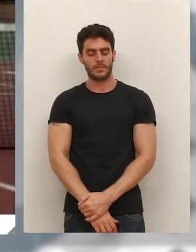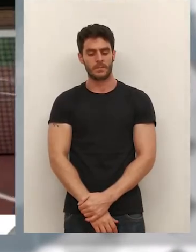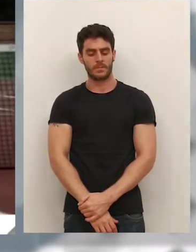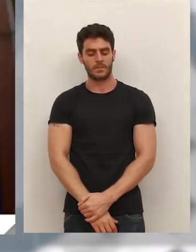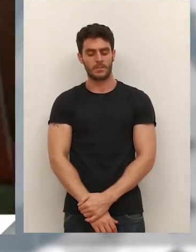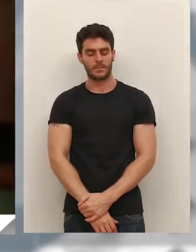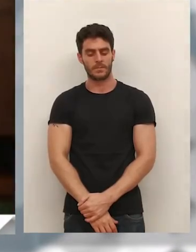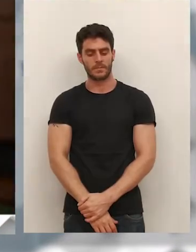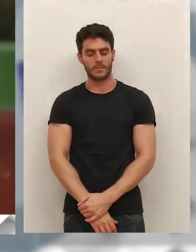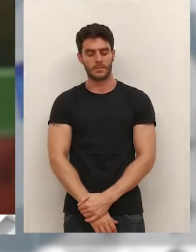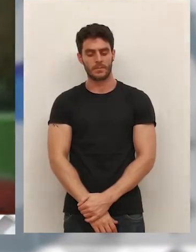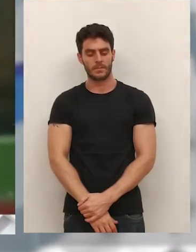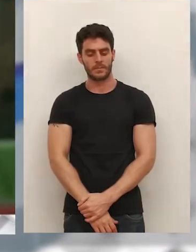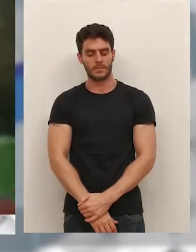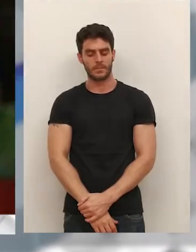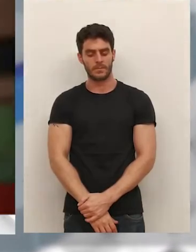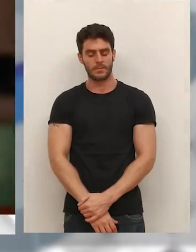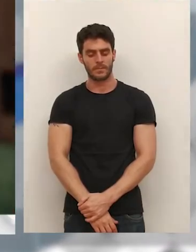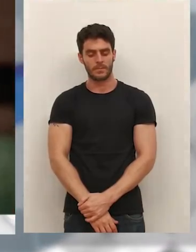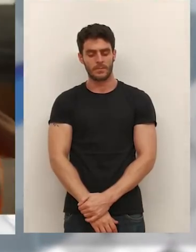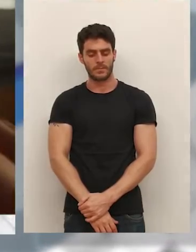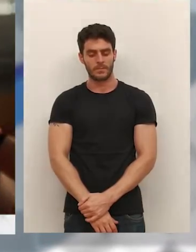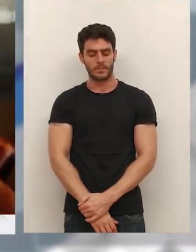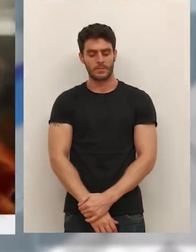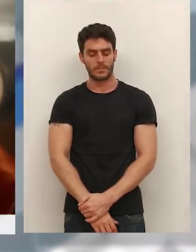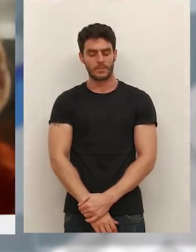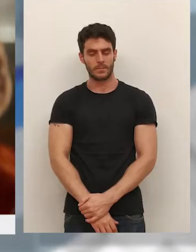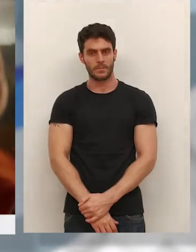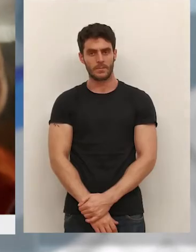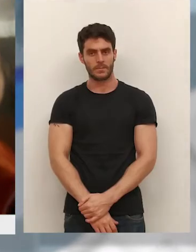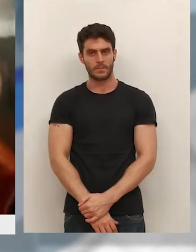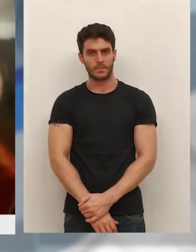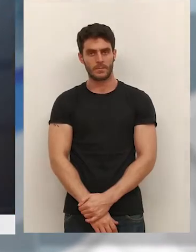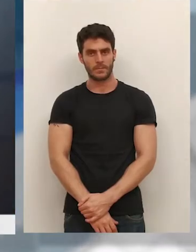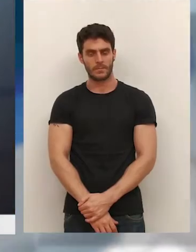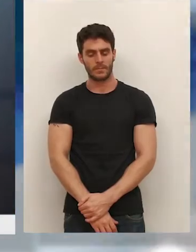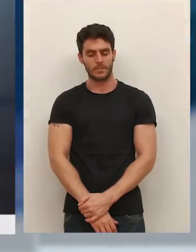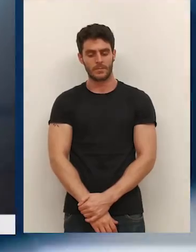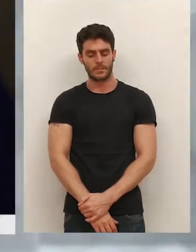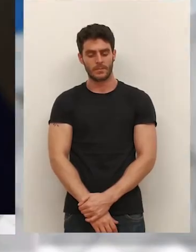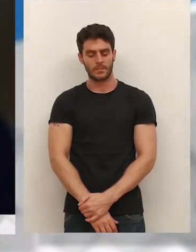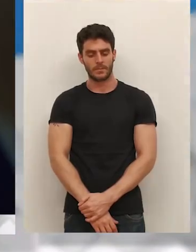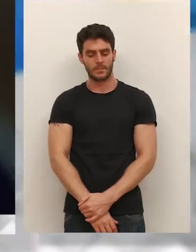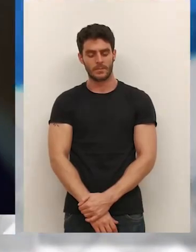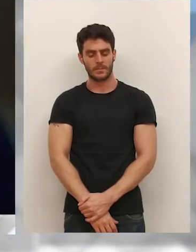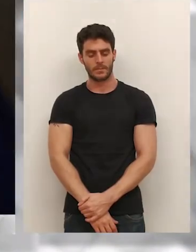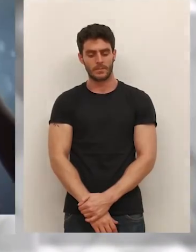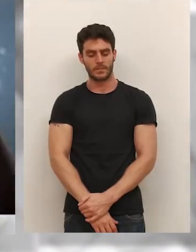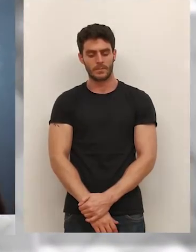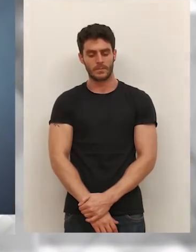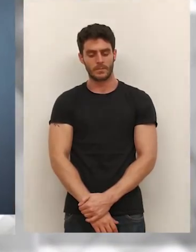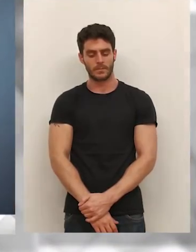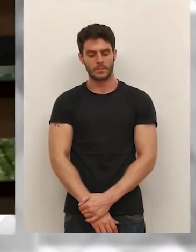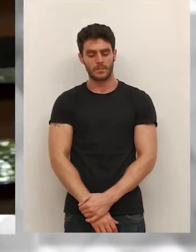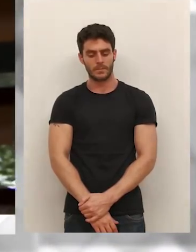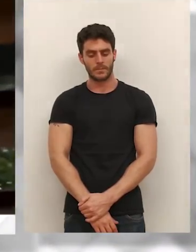Se aprende que nadie es menos y que juntas es más. Se aprende que se puede perder